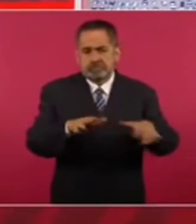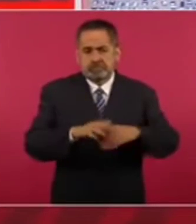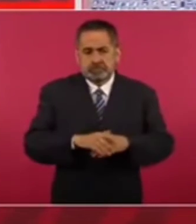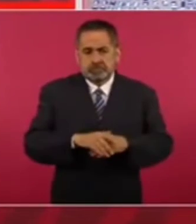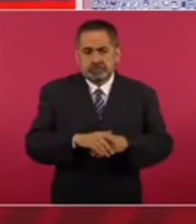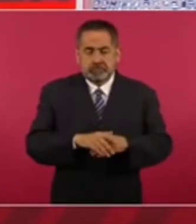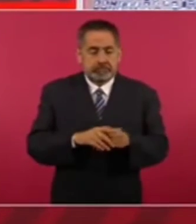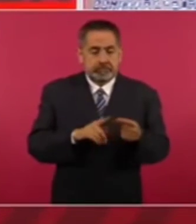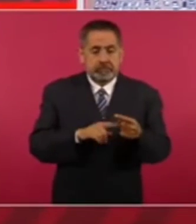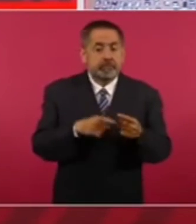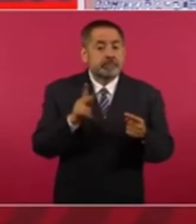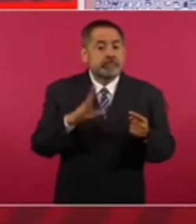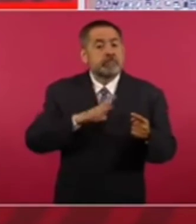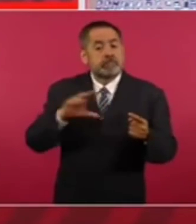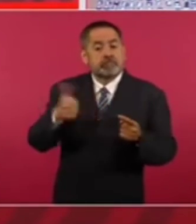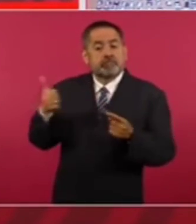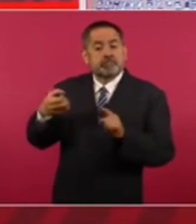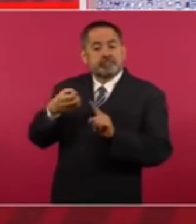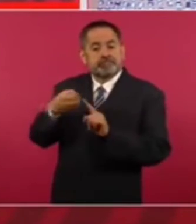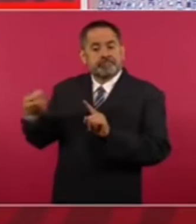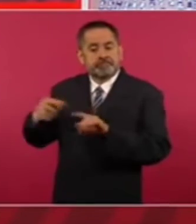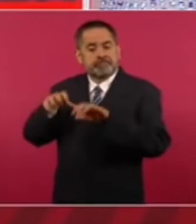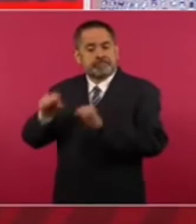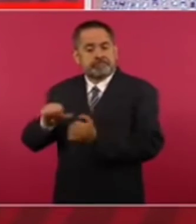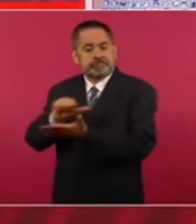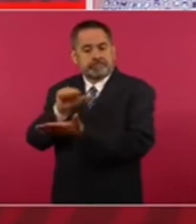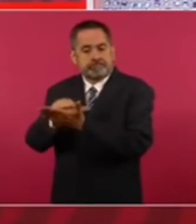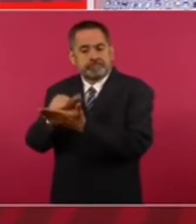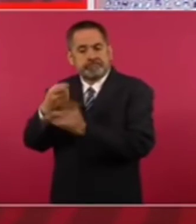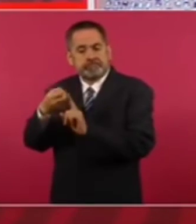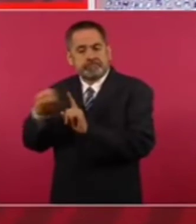otras órdenes de aprehensión,